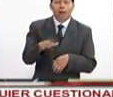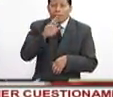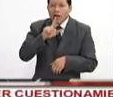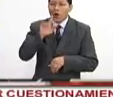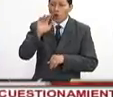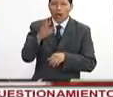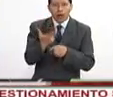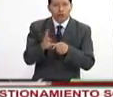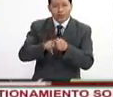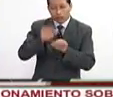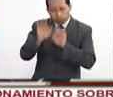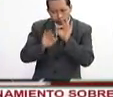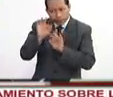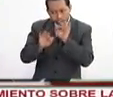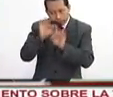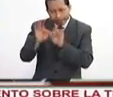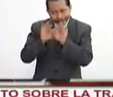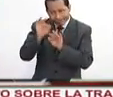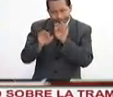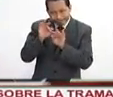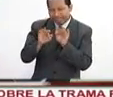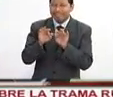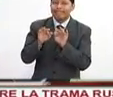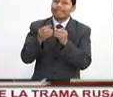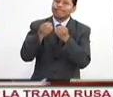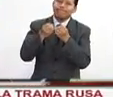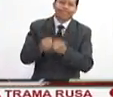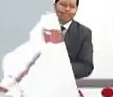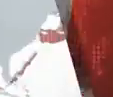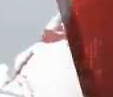cuidado médico que tuvo, desafortunadamente ha muerto.